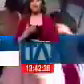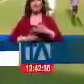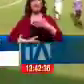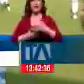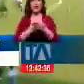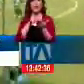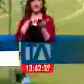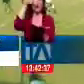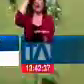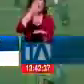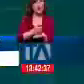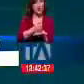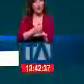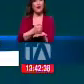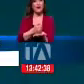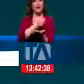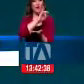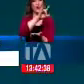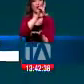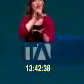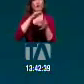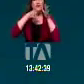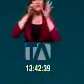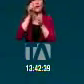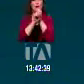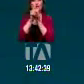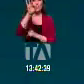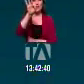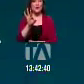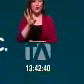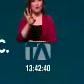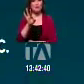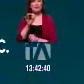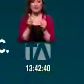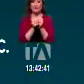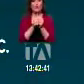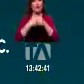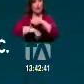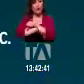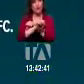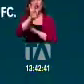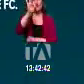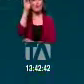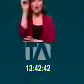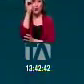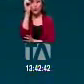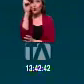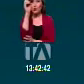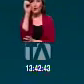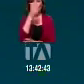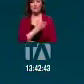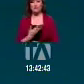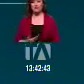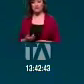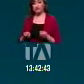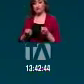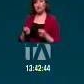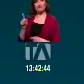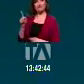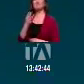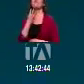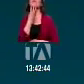documentos notariados que dan cuentas que entre julio y diciembre de 2019, el equipo de fútbol 9 de octubre, para entonces presidido por Abdalá